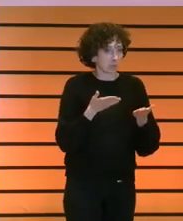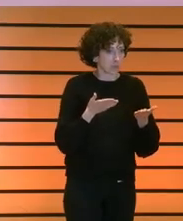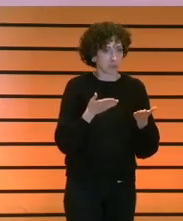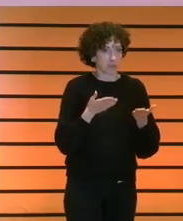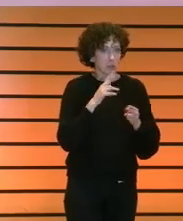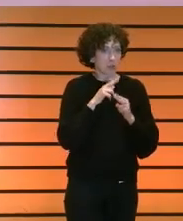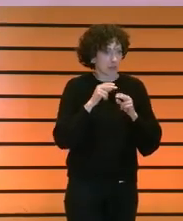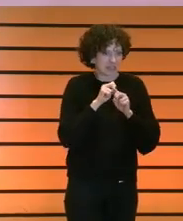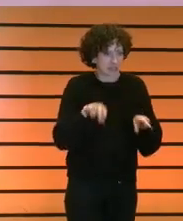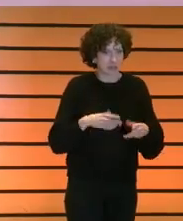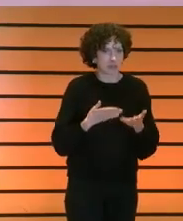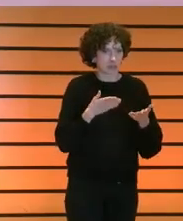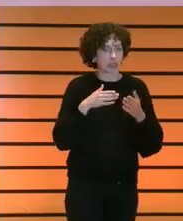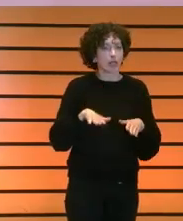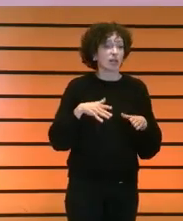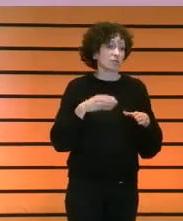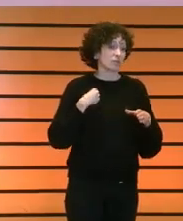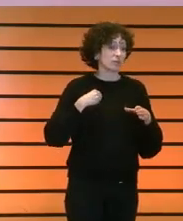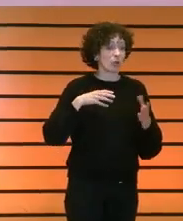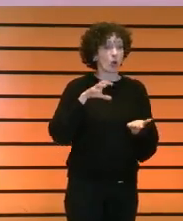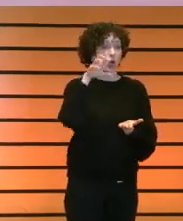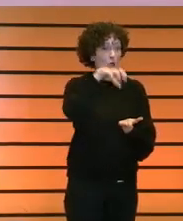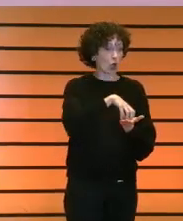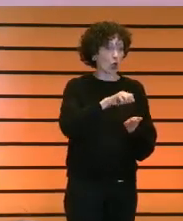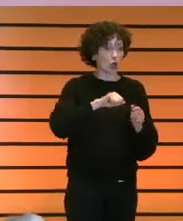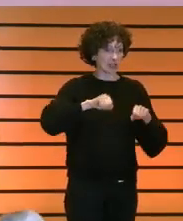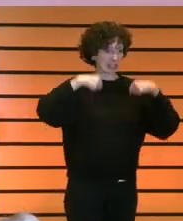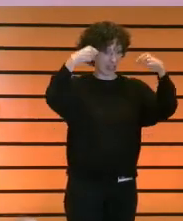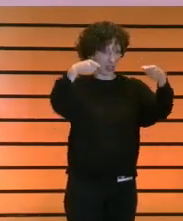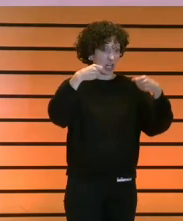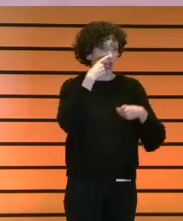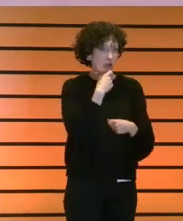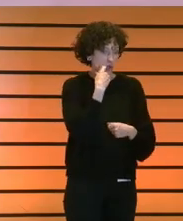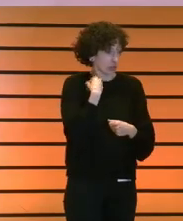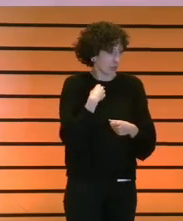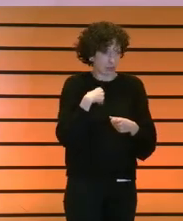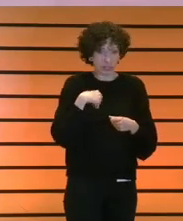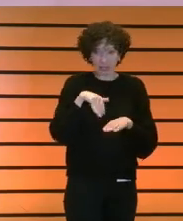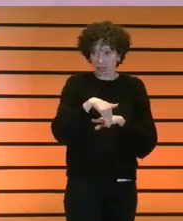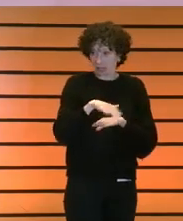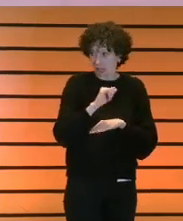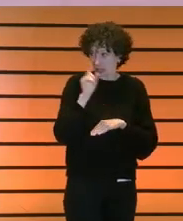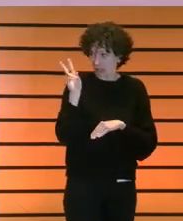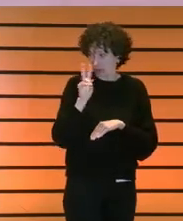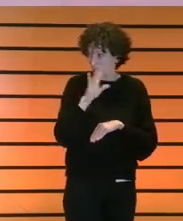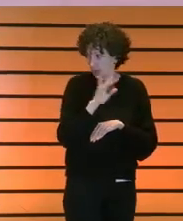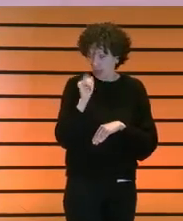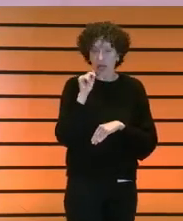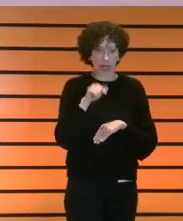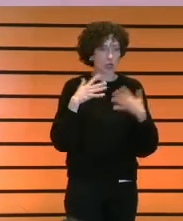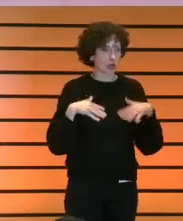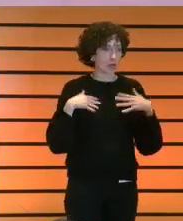de 7.000 contenedores, los típicos contenedores rojos que podéis encontraros en la calle. Aquí en Valladolid también estamos.